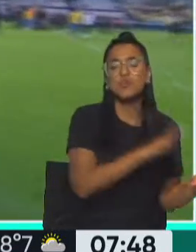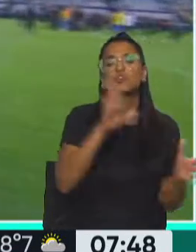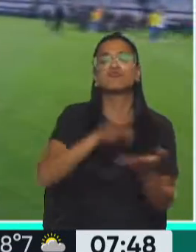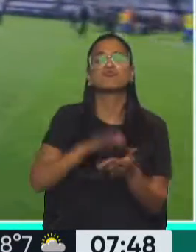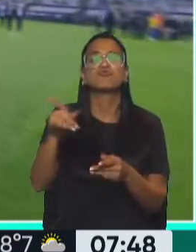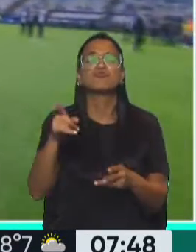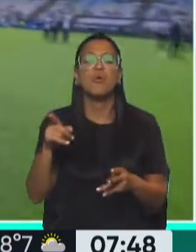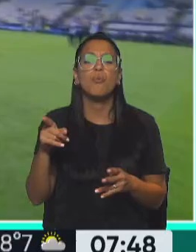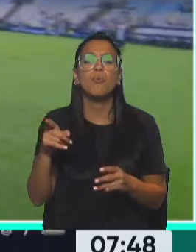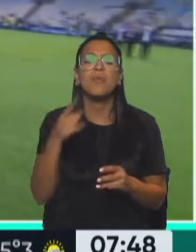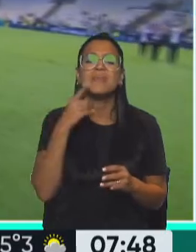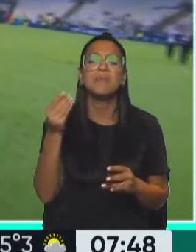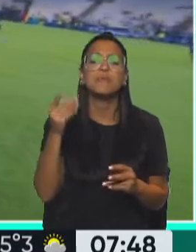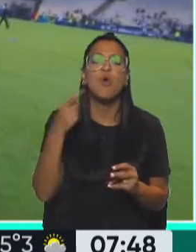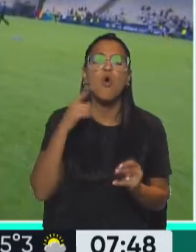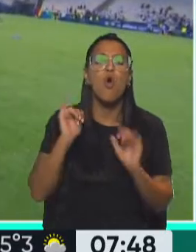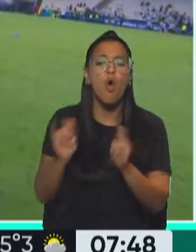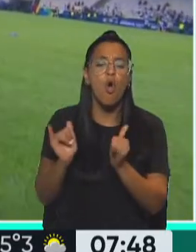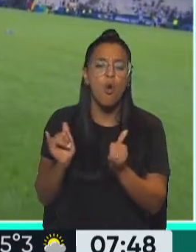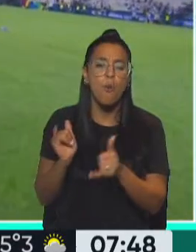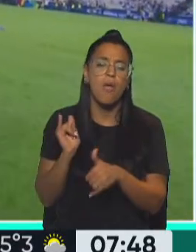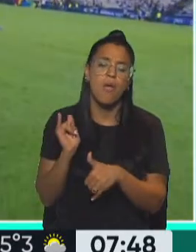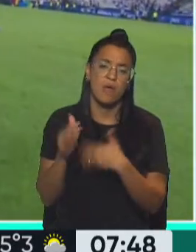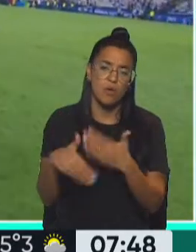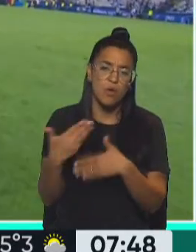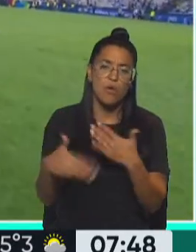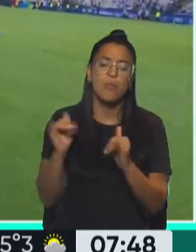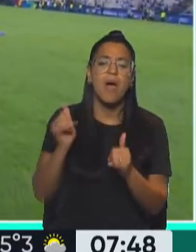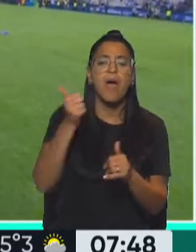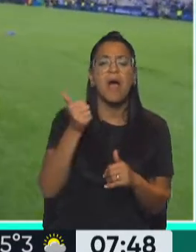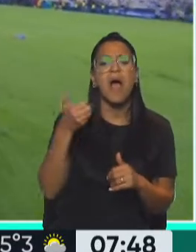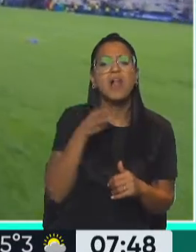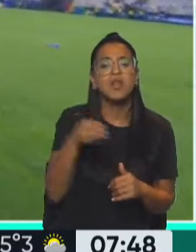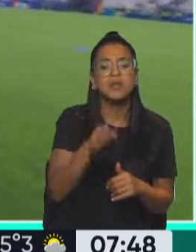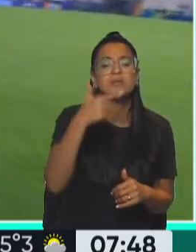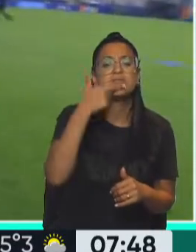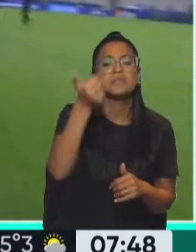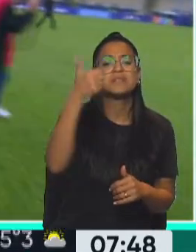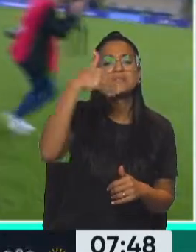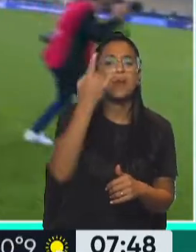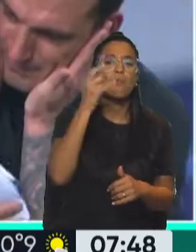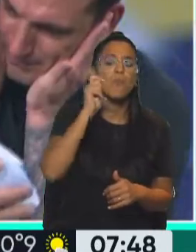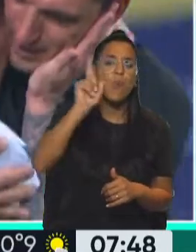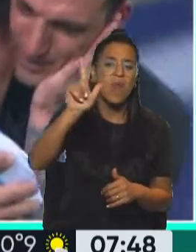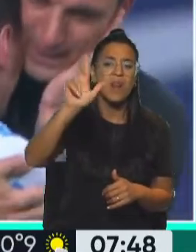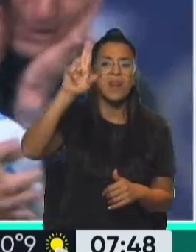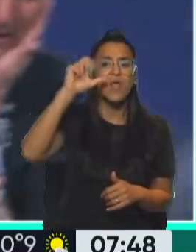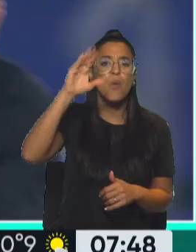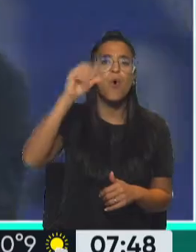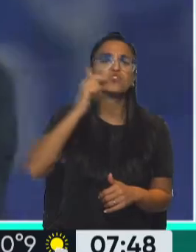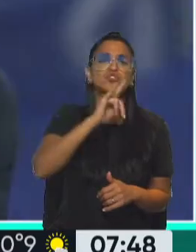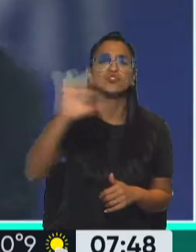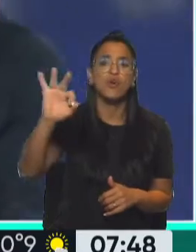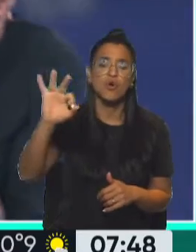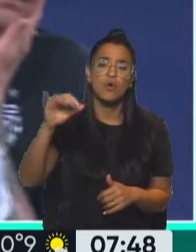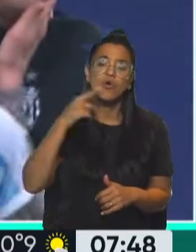sido, lo que ocurrió con un jovencito, un juvenil de Aldo Civi, Samuel Rebollo, que se quitó la vida porque le dijeron